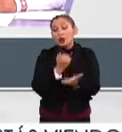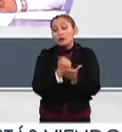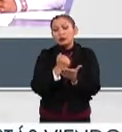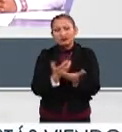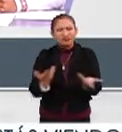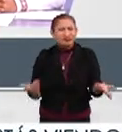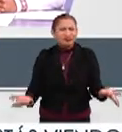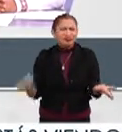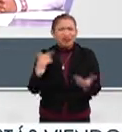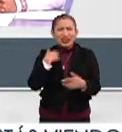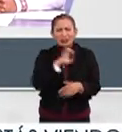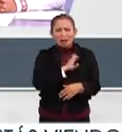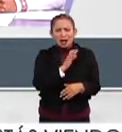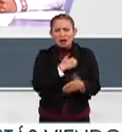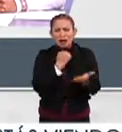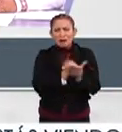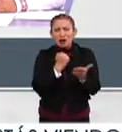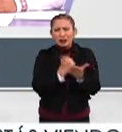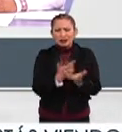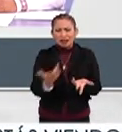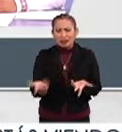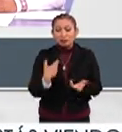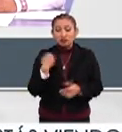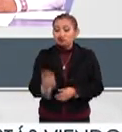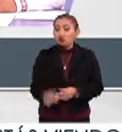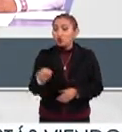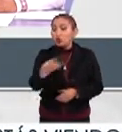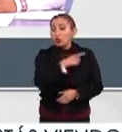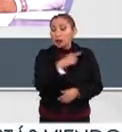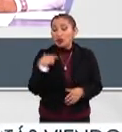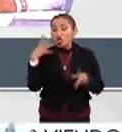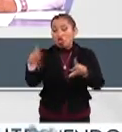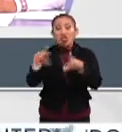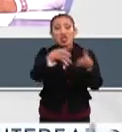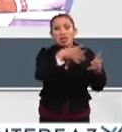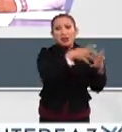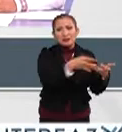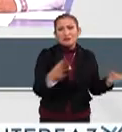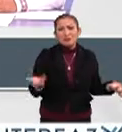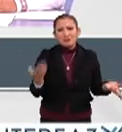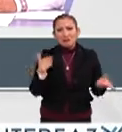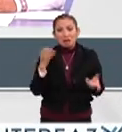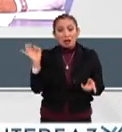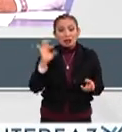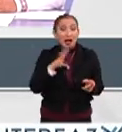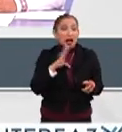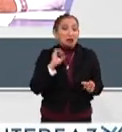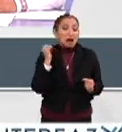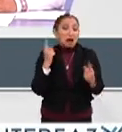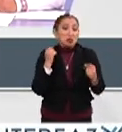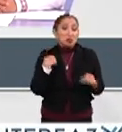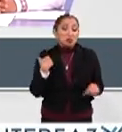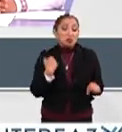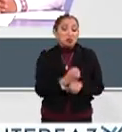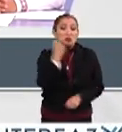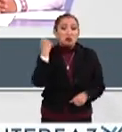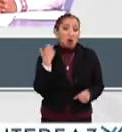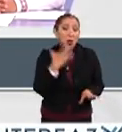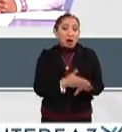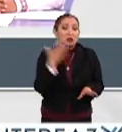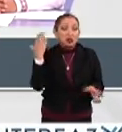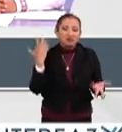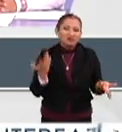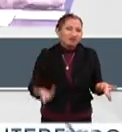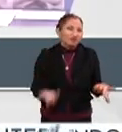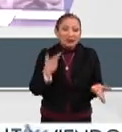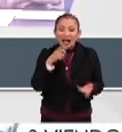brutal el castellano, impositiva, todavía con regaños, seguramente por ahí todavía con algunos castigos,